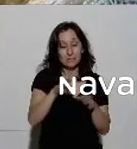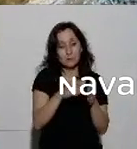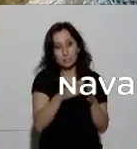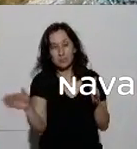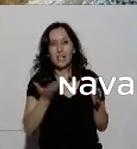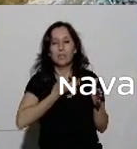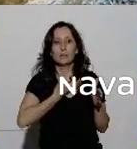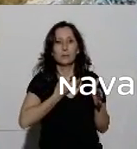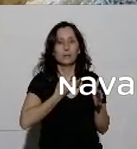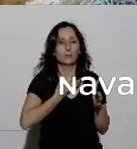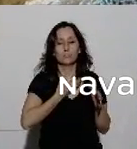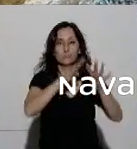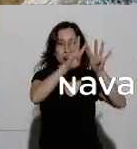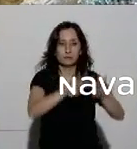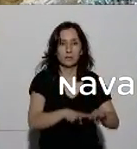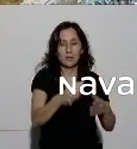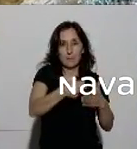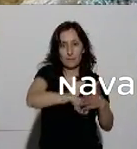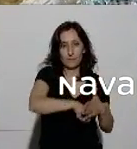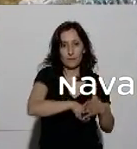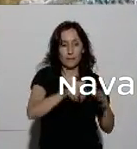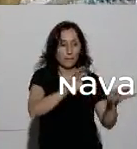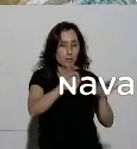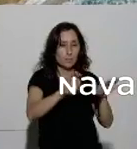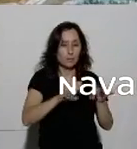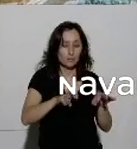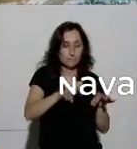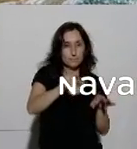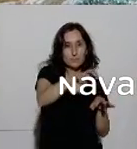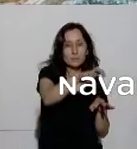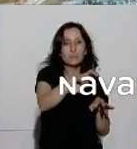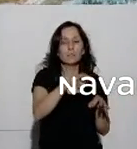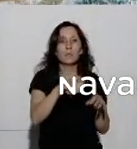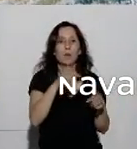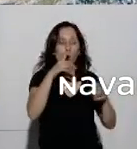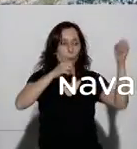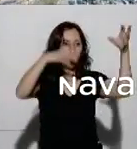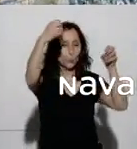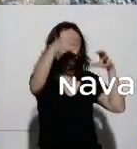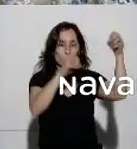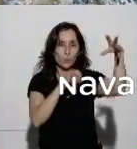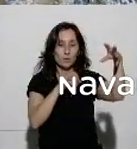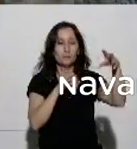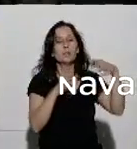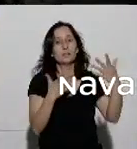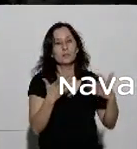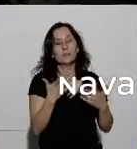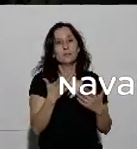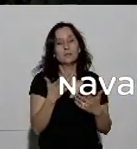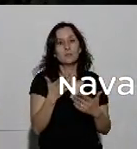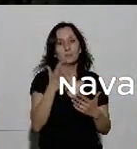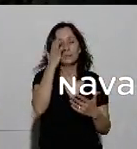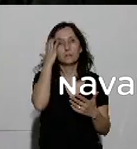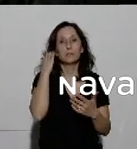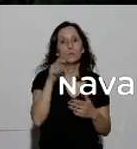recinto de la cueva, lo acondiciona un poco, pues se construyen las escaleras o se ilumina, etcétera, y comienza a